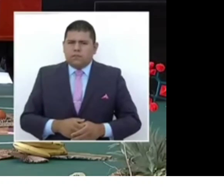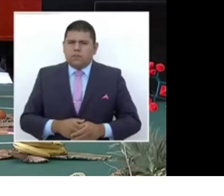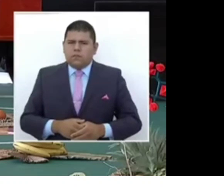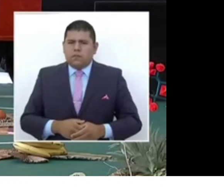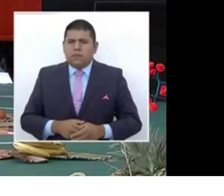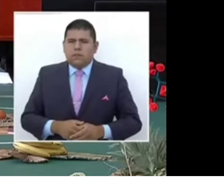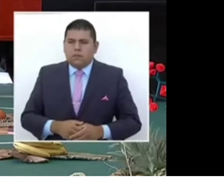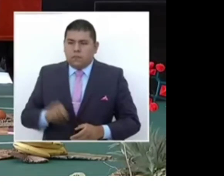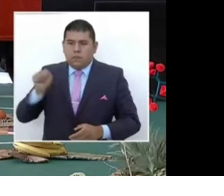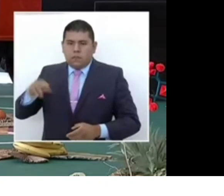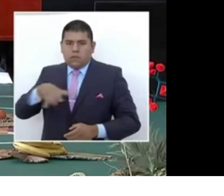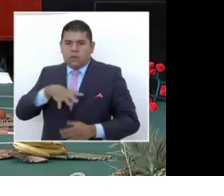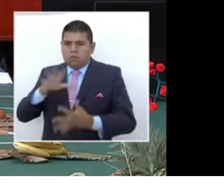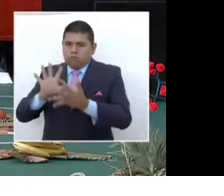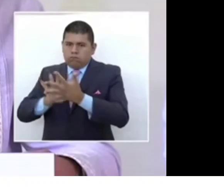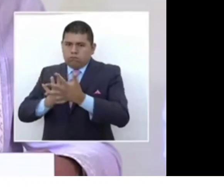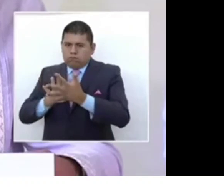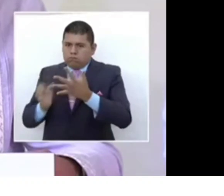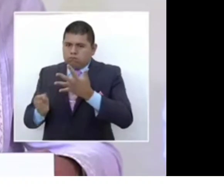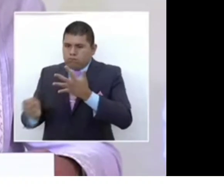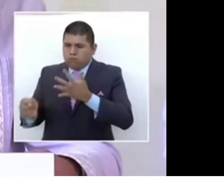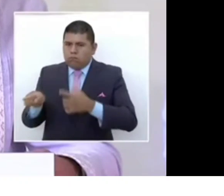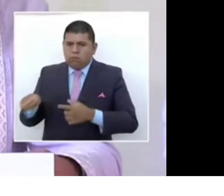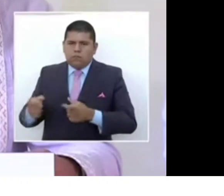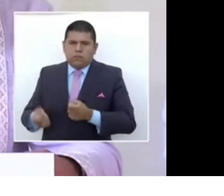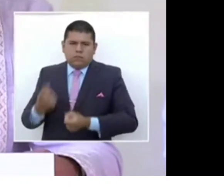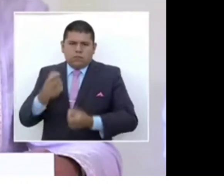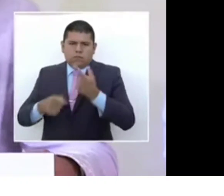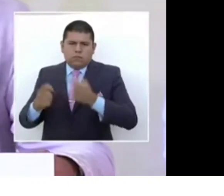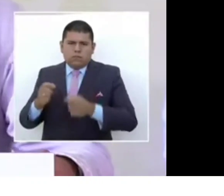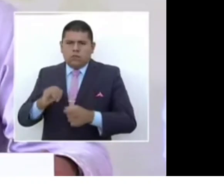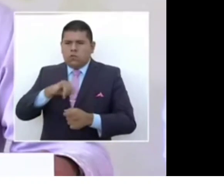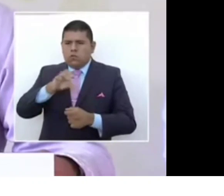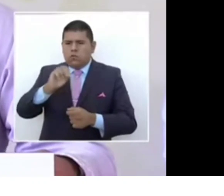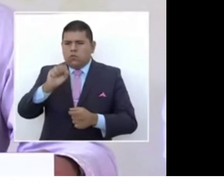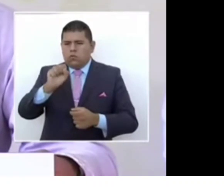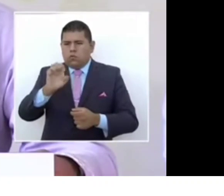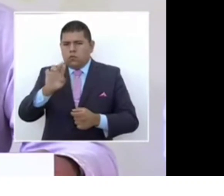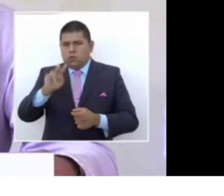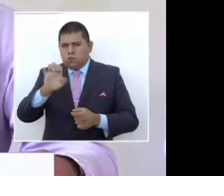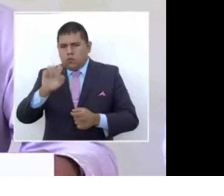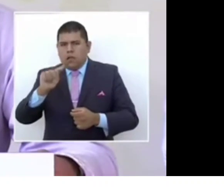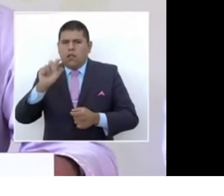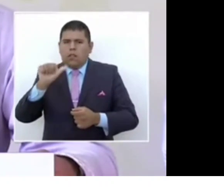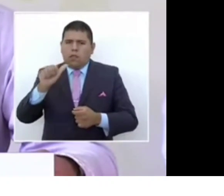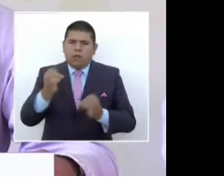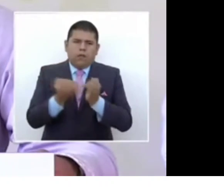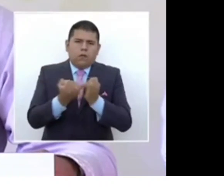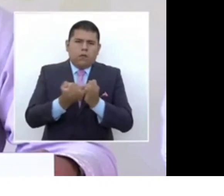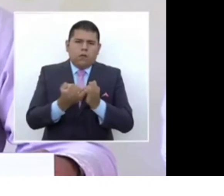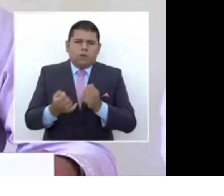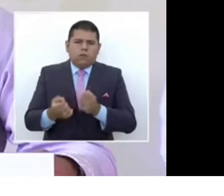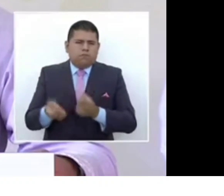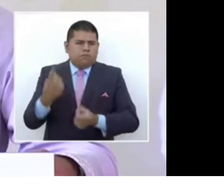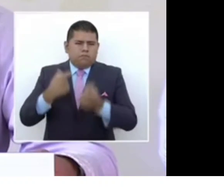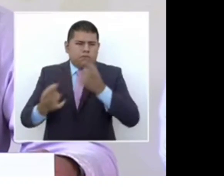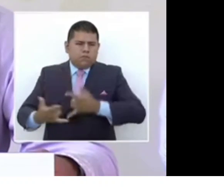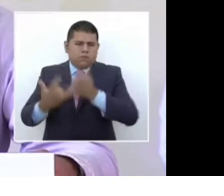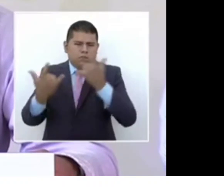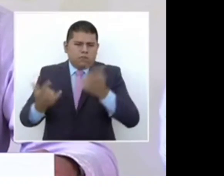represión a opositores como José Revueltas y otros